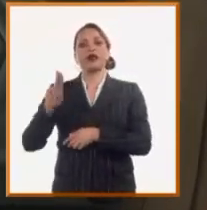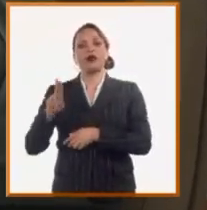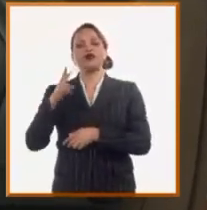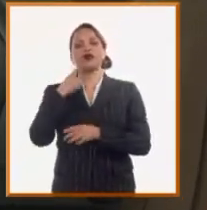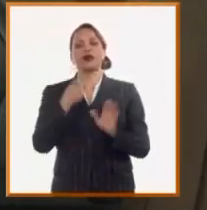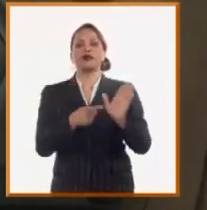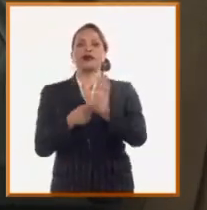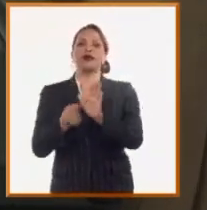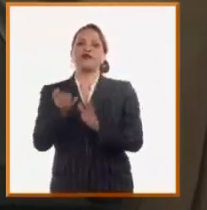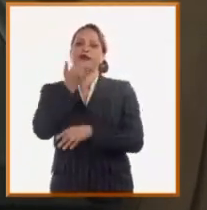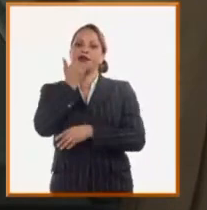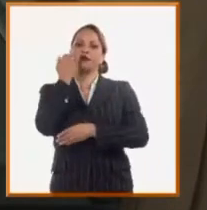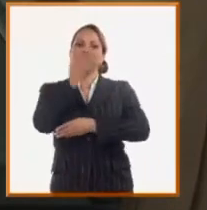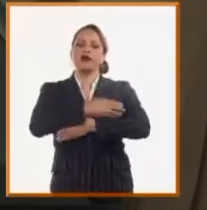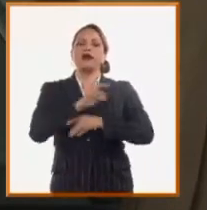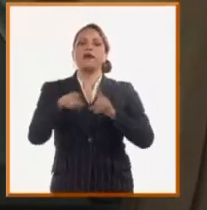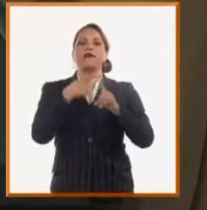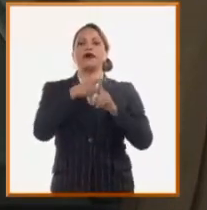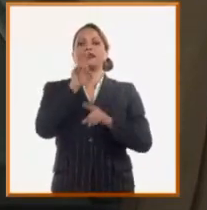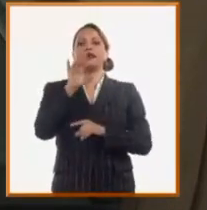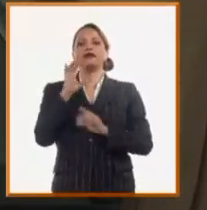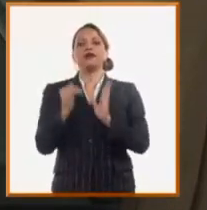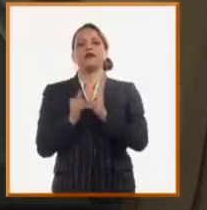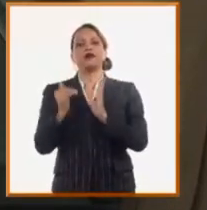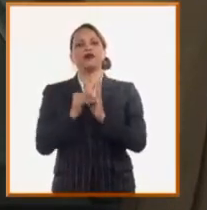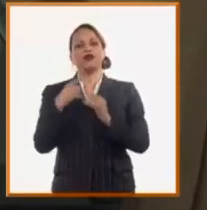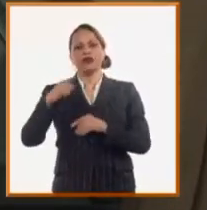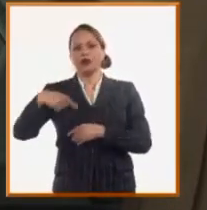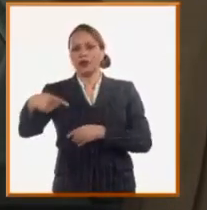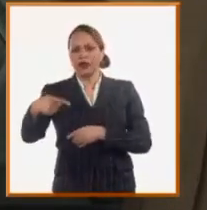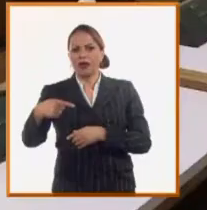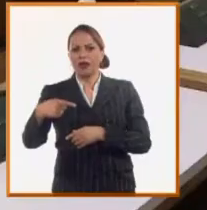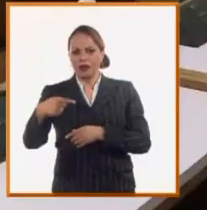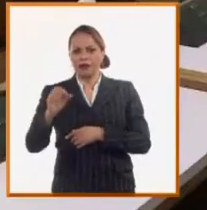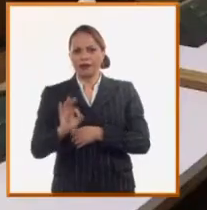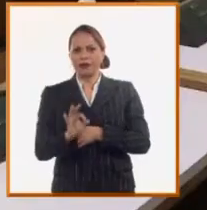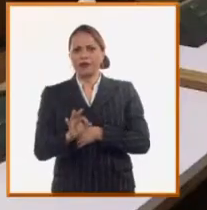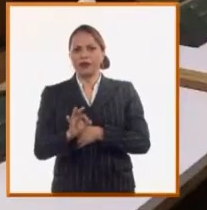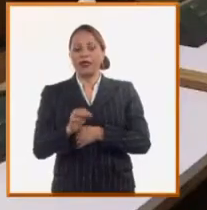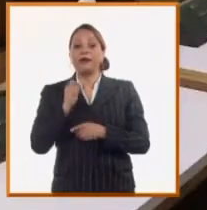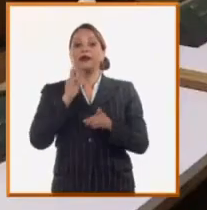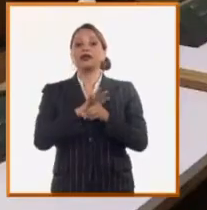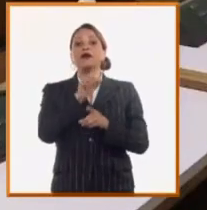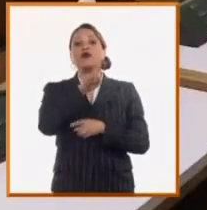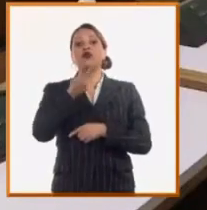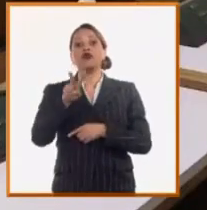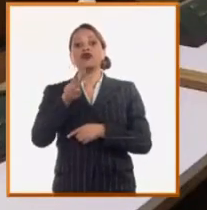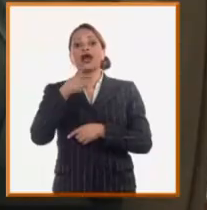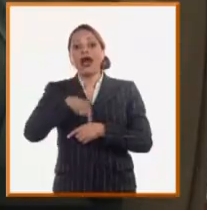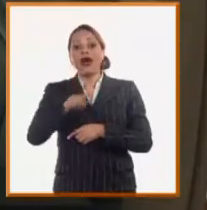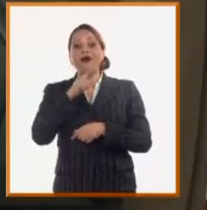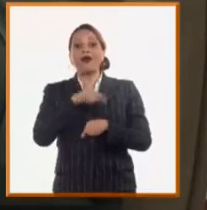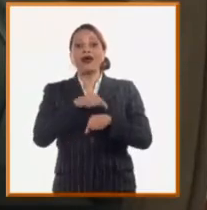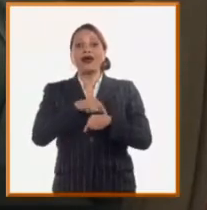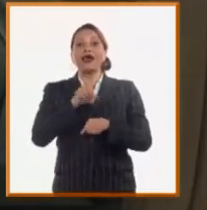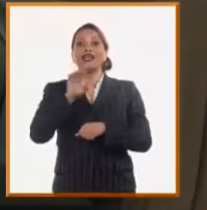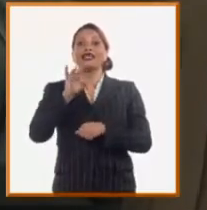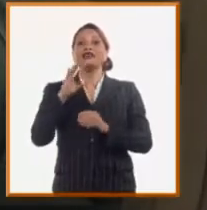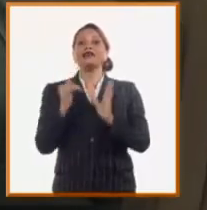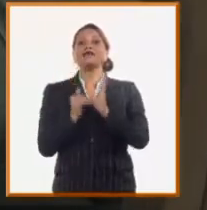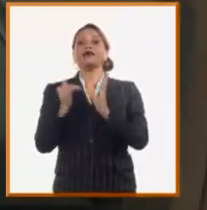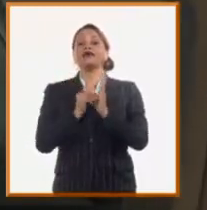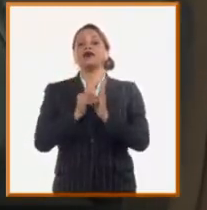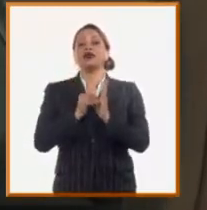lo que afecta el bloqueo. Son más de 15 millones diarios, ¿no? Eran 15 millones diarios. Empezamos por 12, vamos por 15. Y ya vamos por 15 millones diarios que se